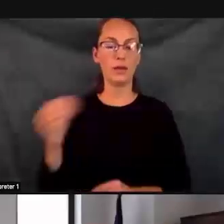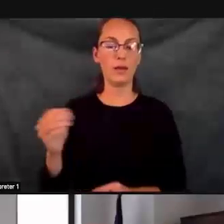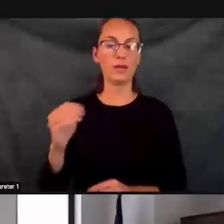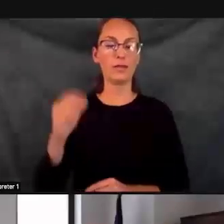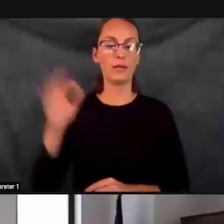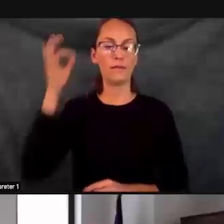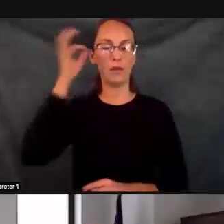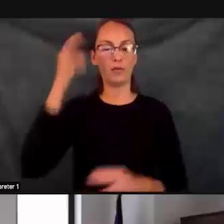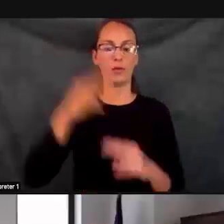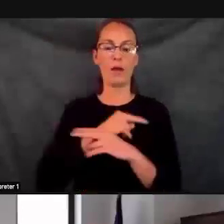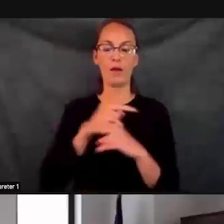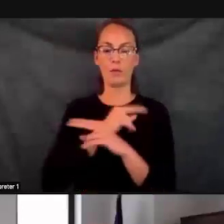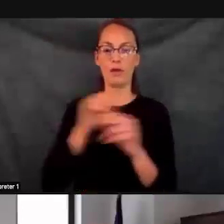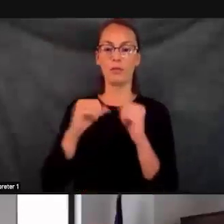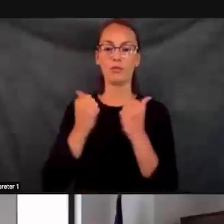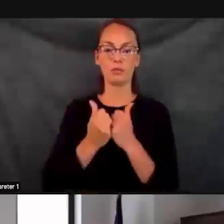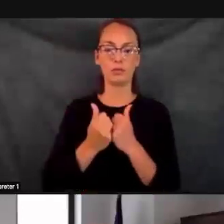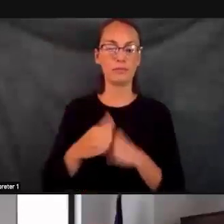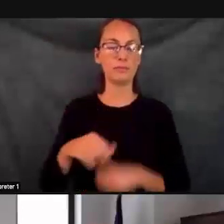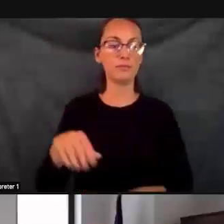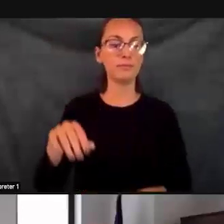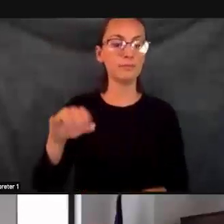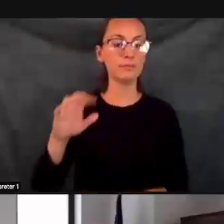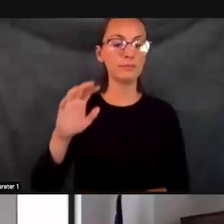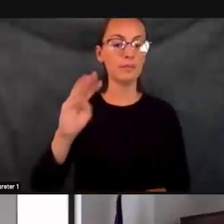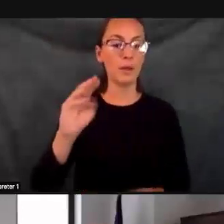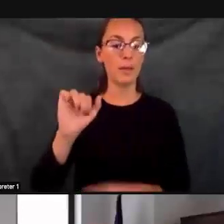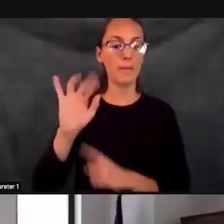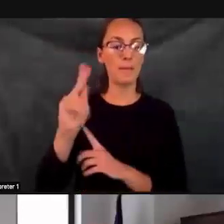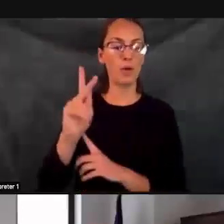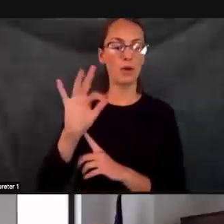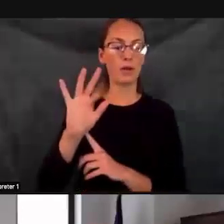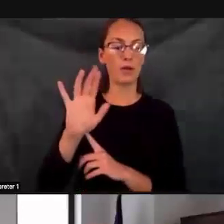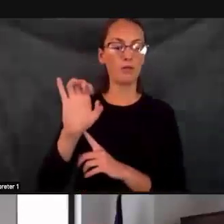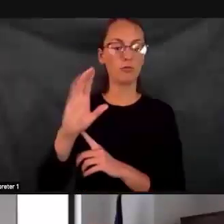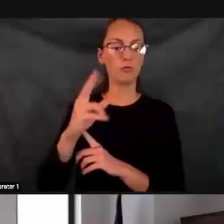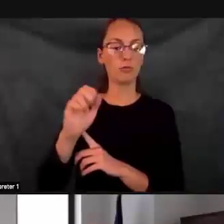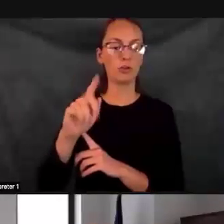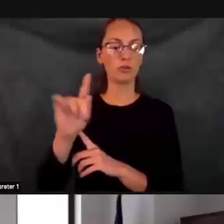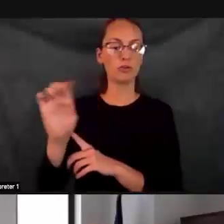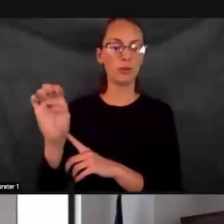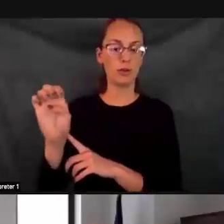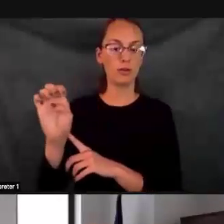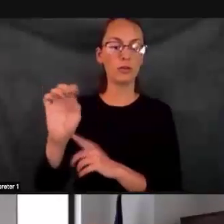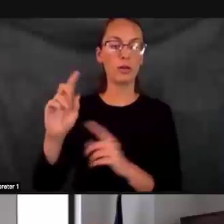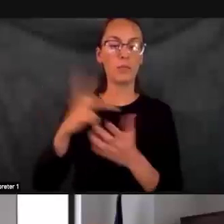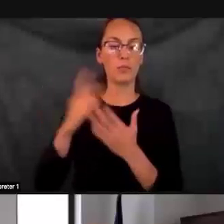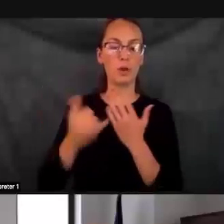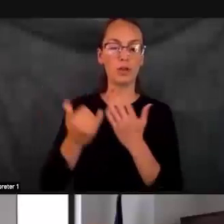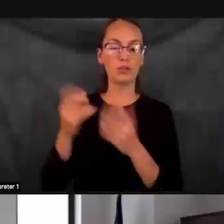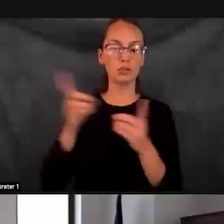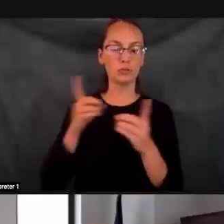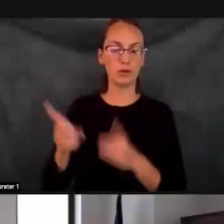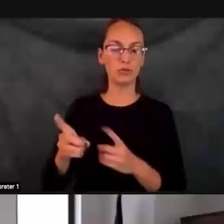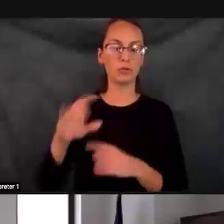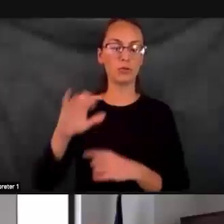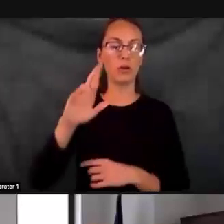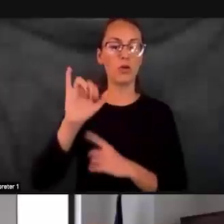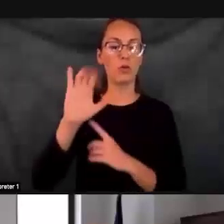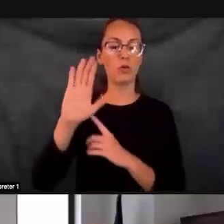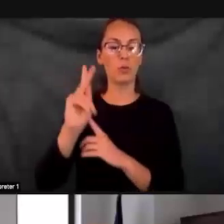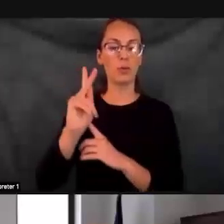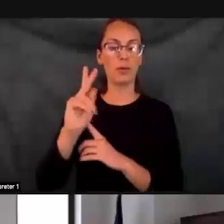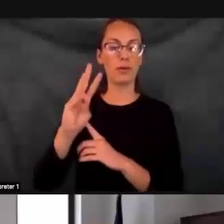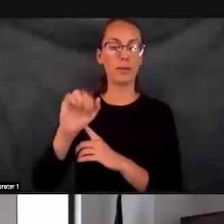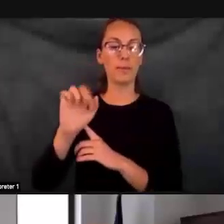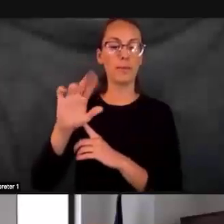la Administración Federal. Tenemos a Mark Frechette, el director del proyecto del Departamento de Transporte. Rick Marquis, administrador